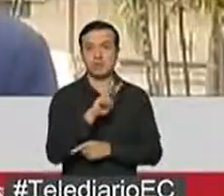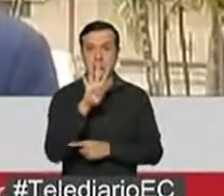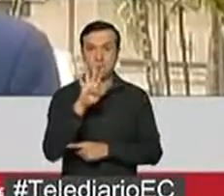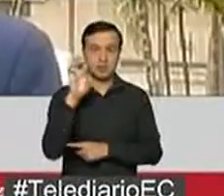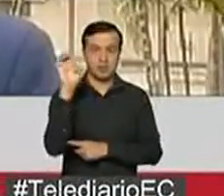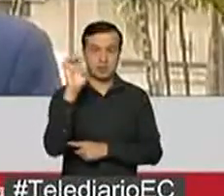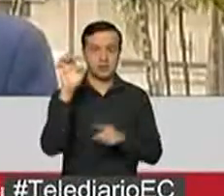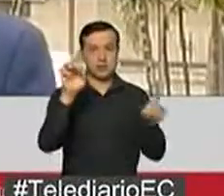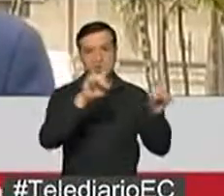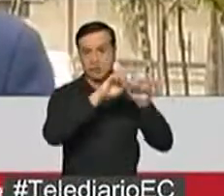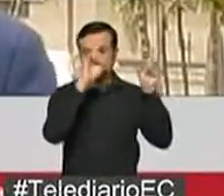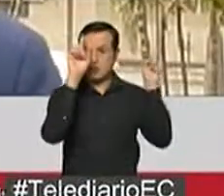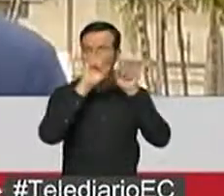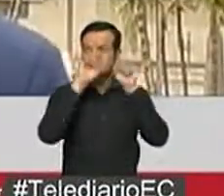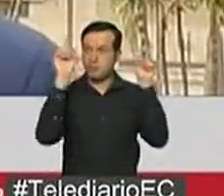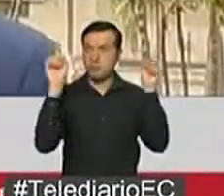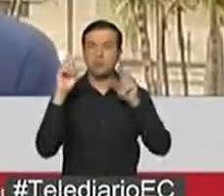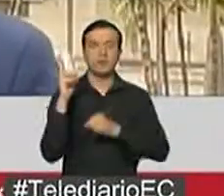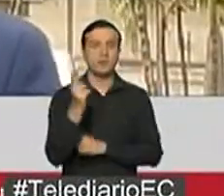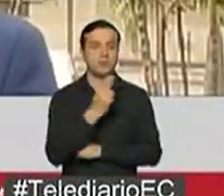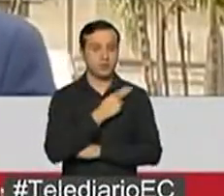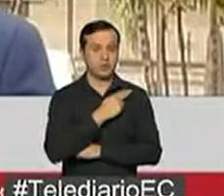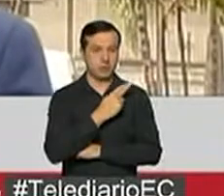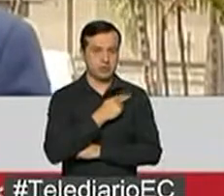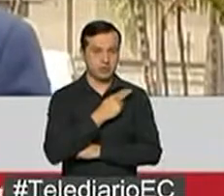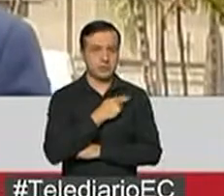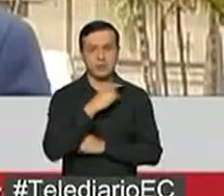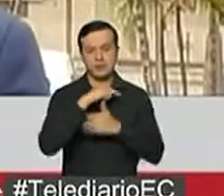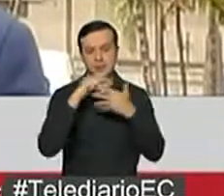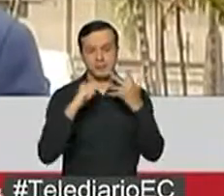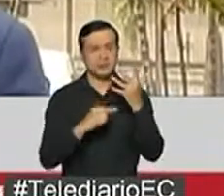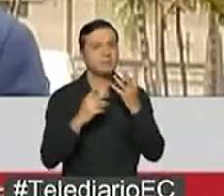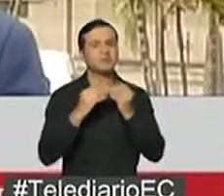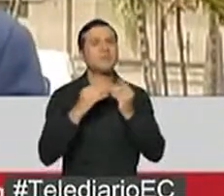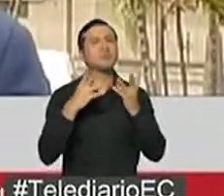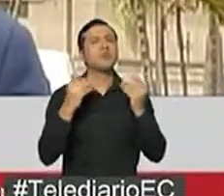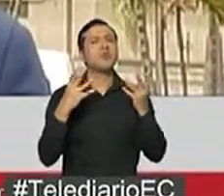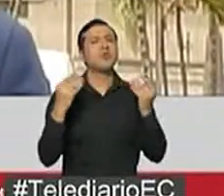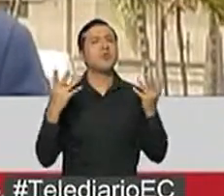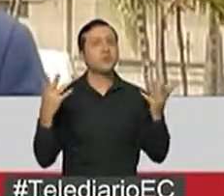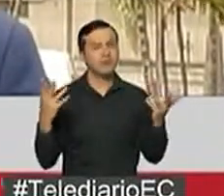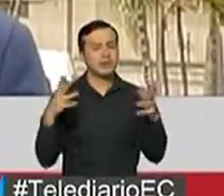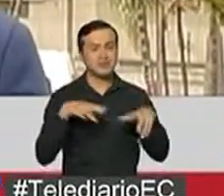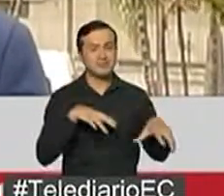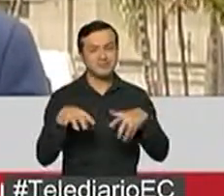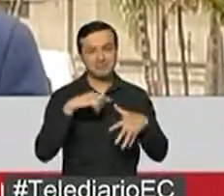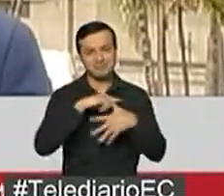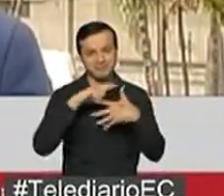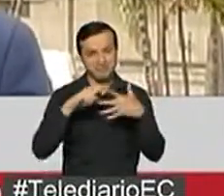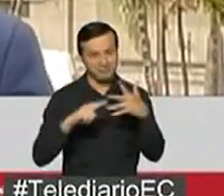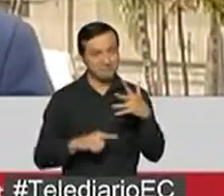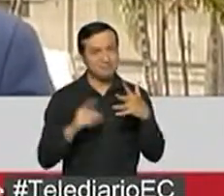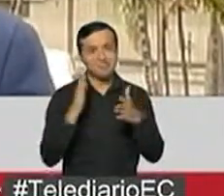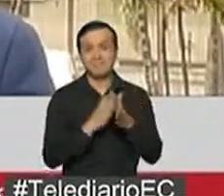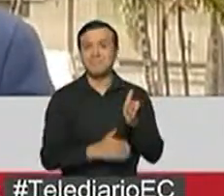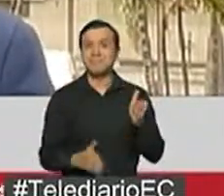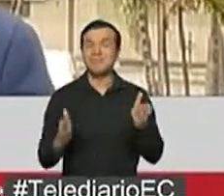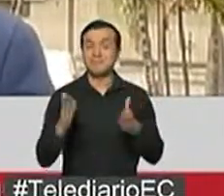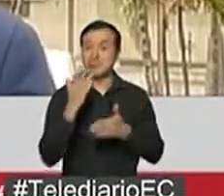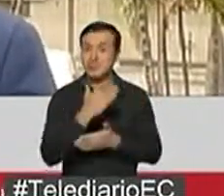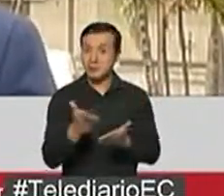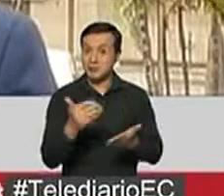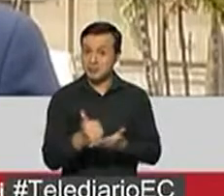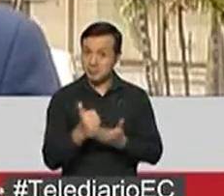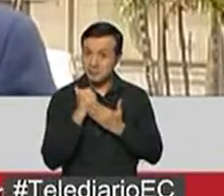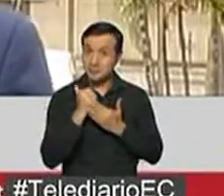empresariales y universitarios en fin un cúmulo realmente de actividades durante todo el año y eso nos va a permitir